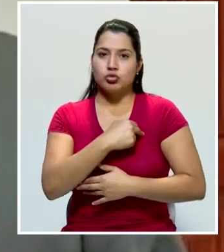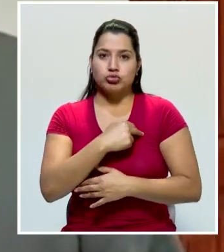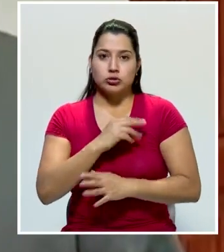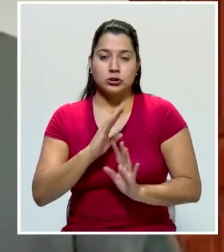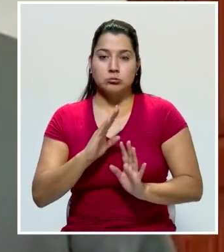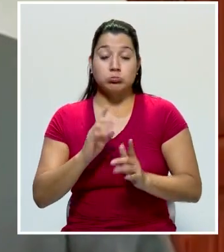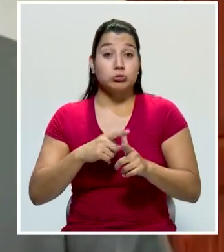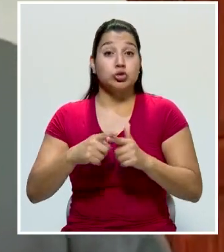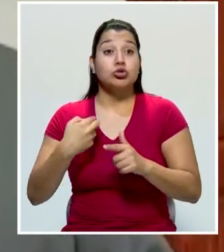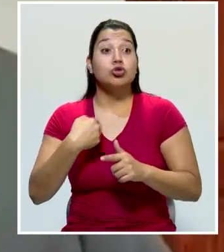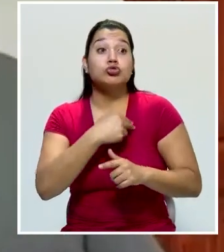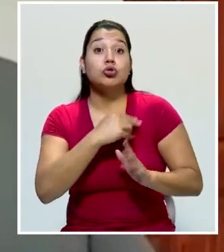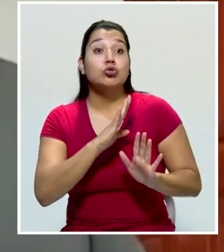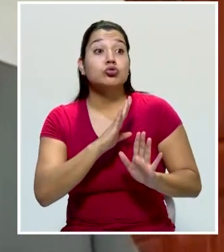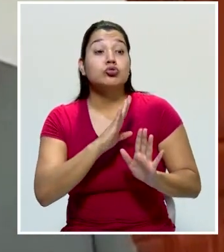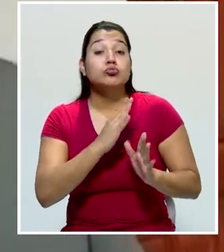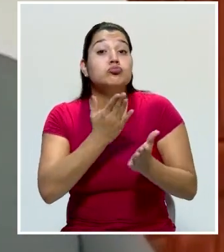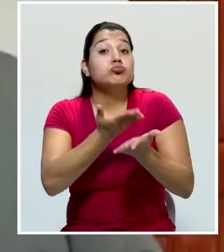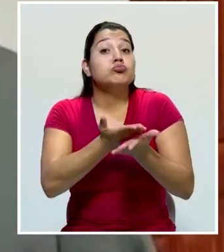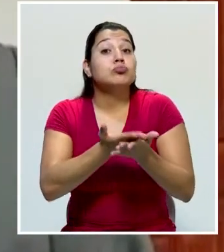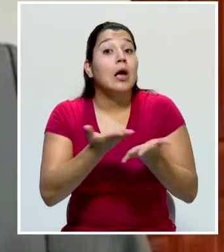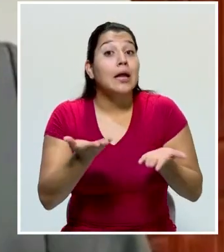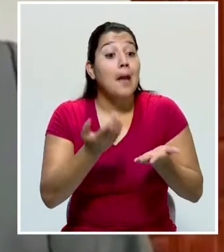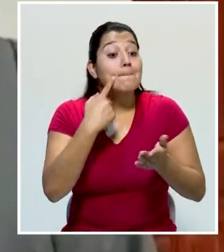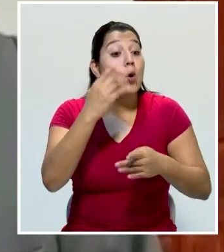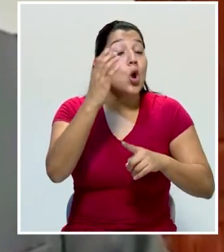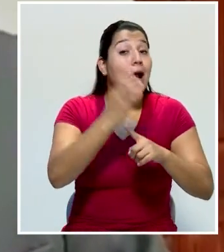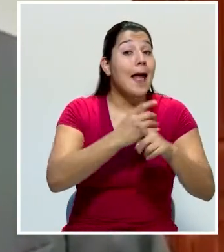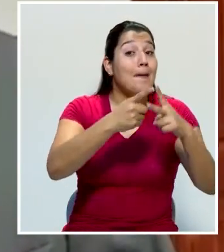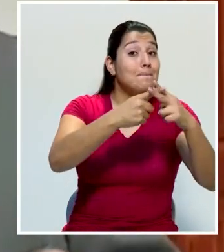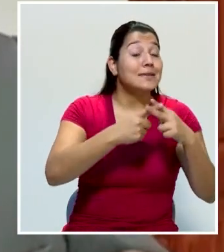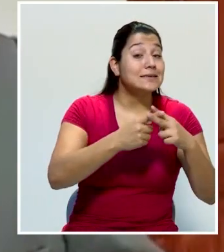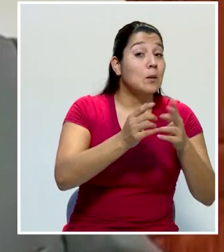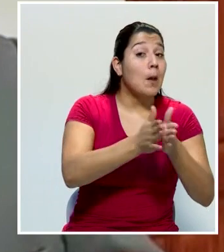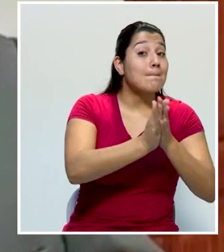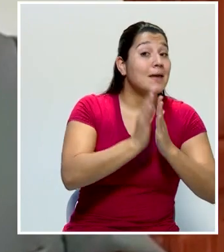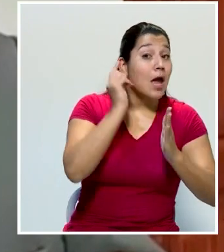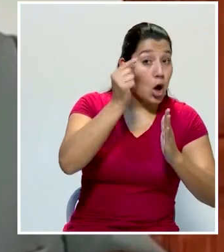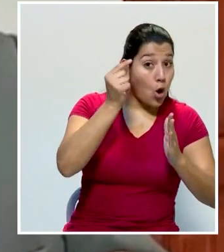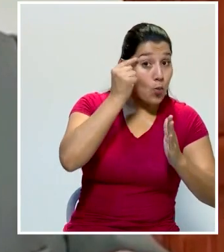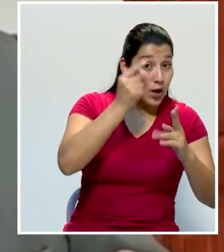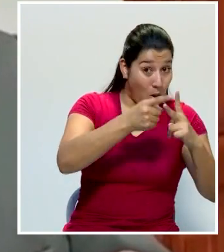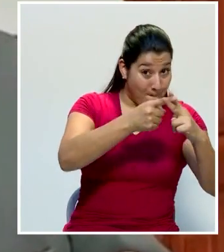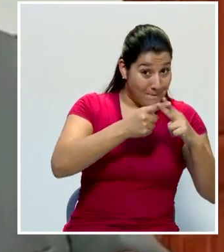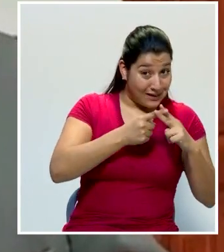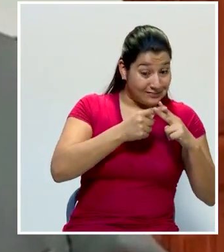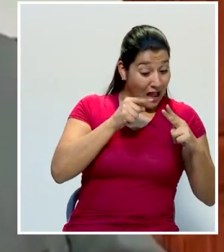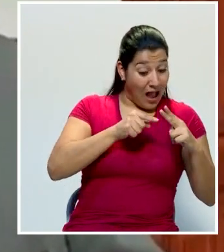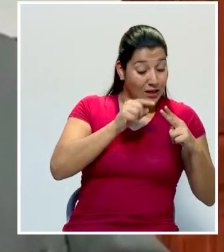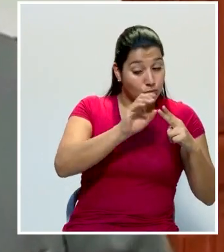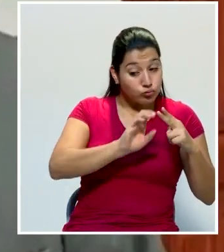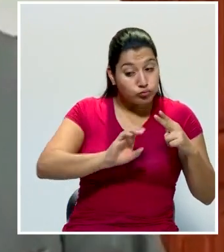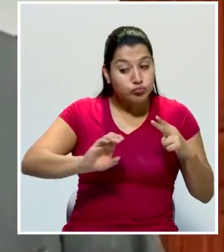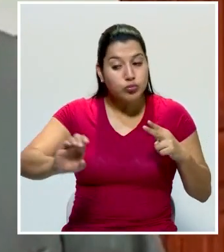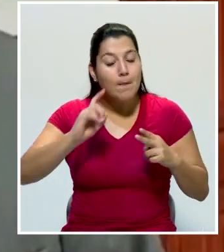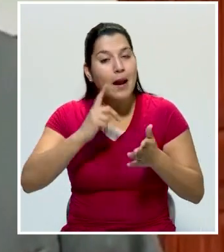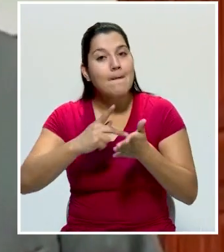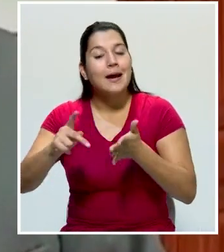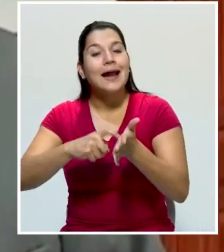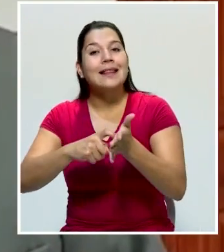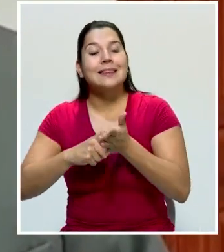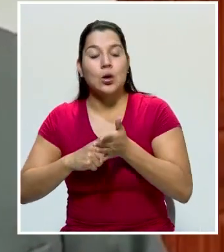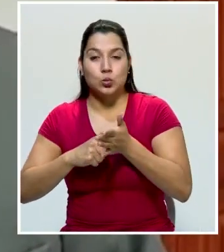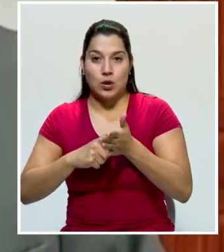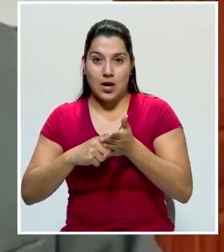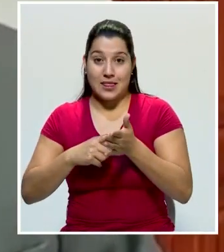cada empréstito que llegue para que esos dineros lleguen a la Caja de Seguro Social. Hablamos también de que únicamente proponen 70.000 millones de